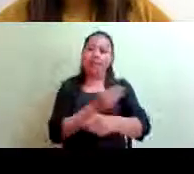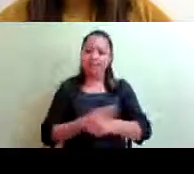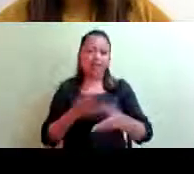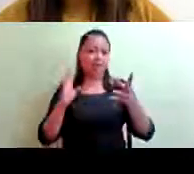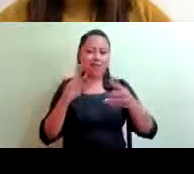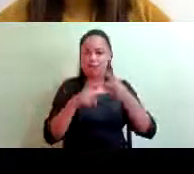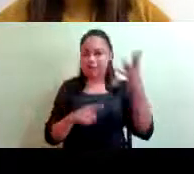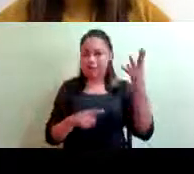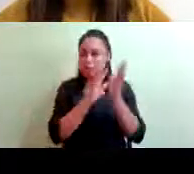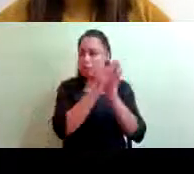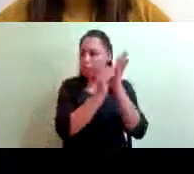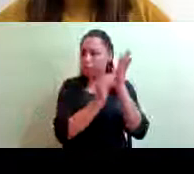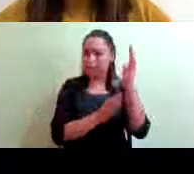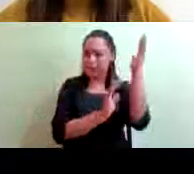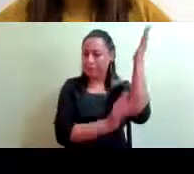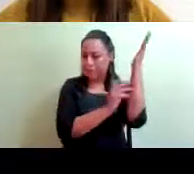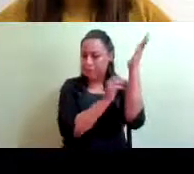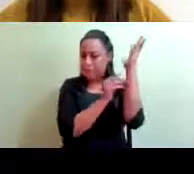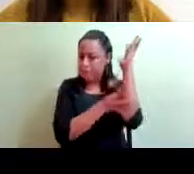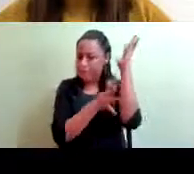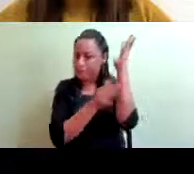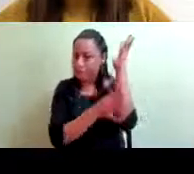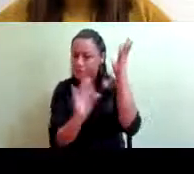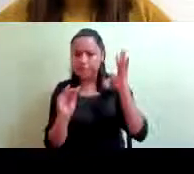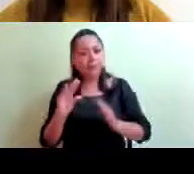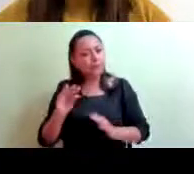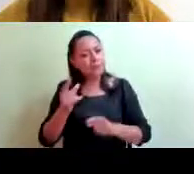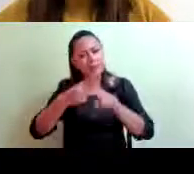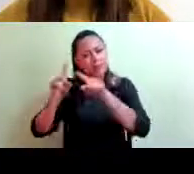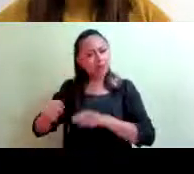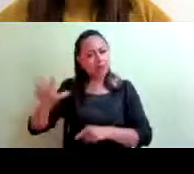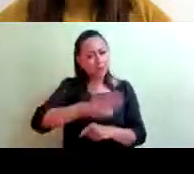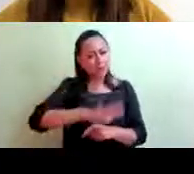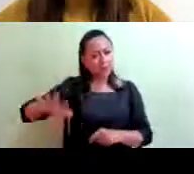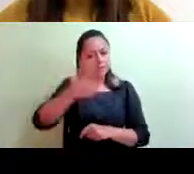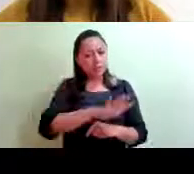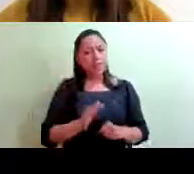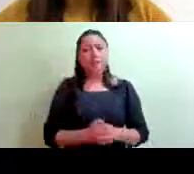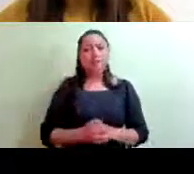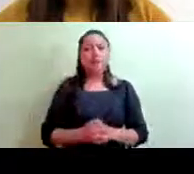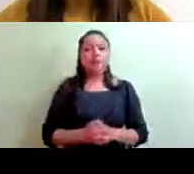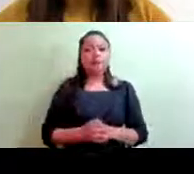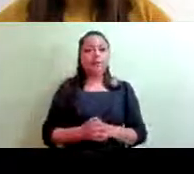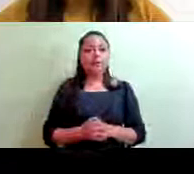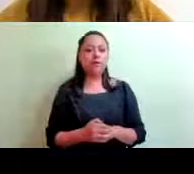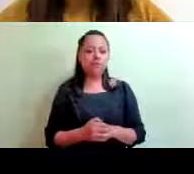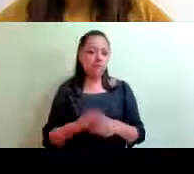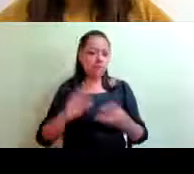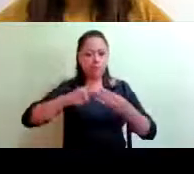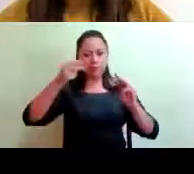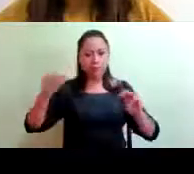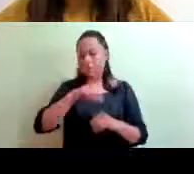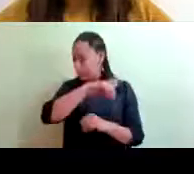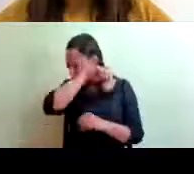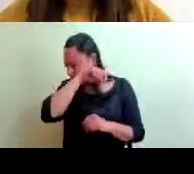resinas. Minerales o materiales que se extraen de estas zonas. Recursos energéticos, recursos genéticos para